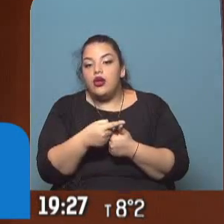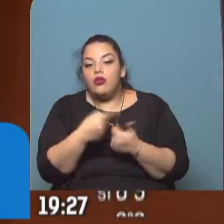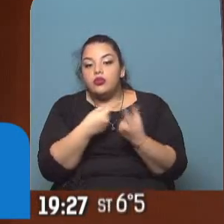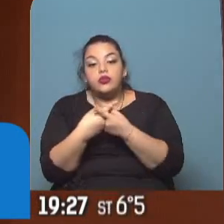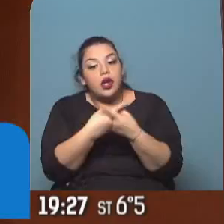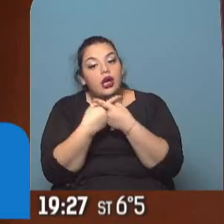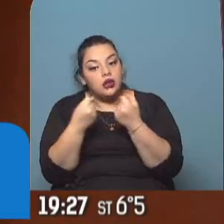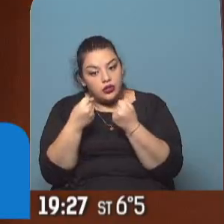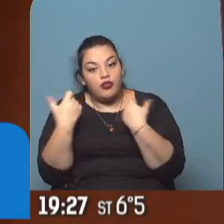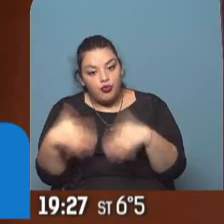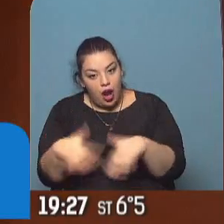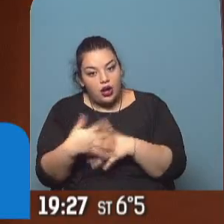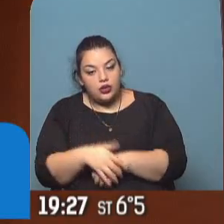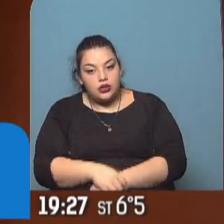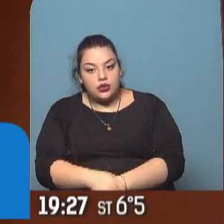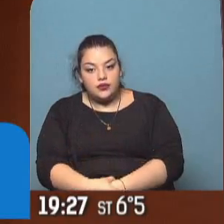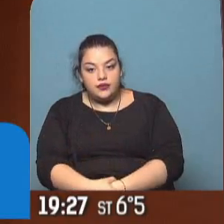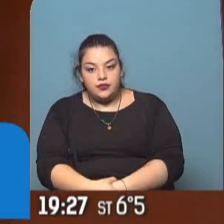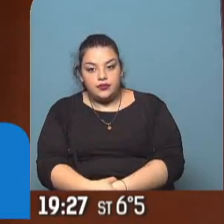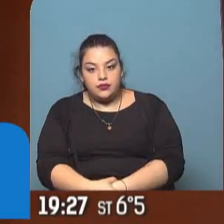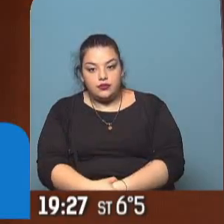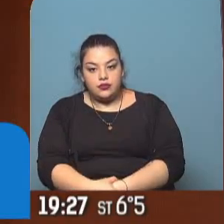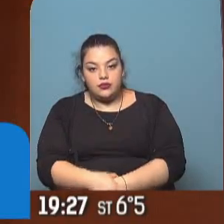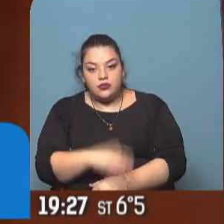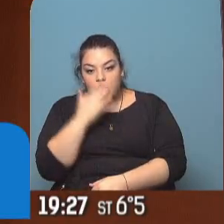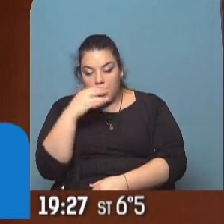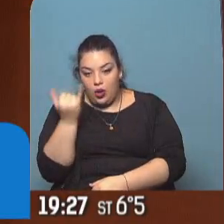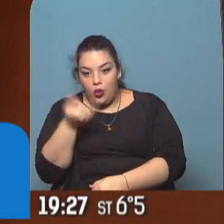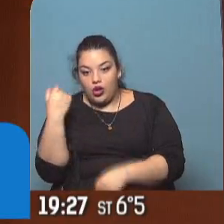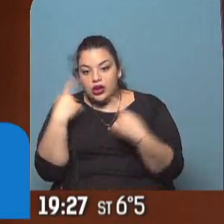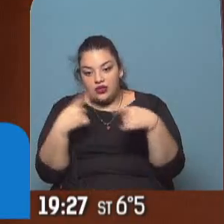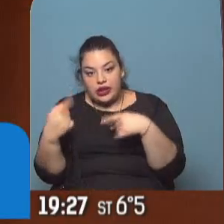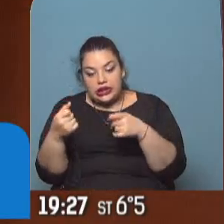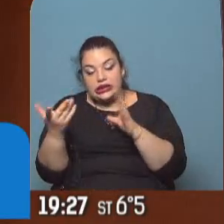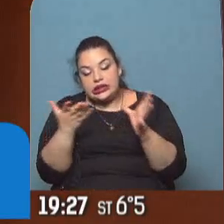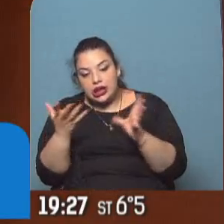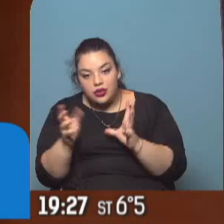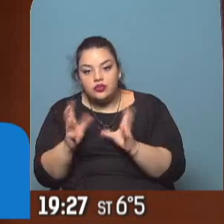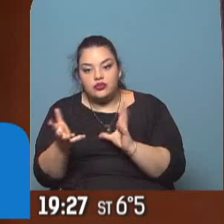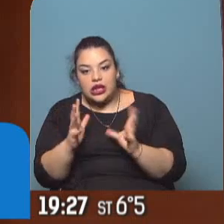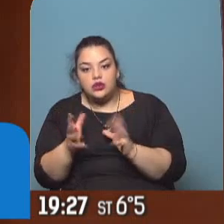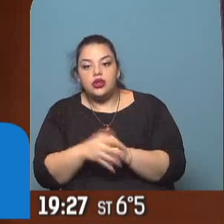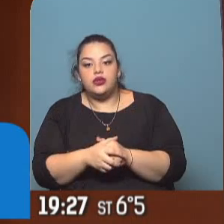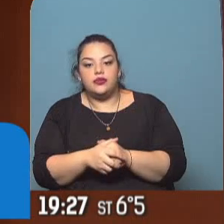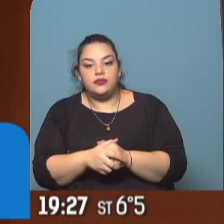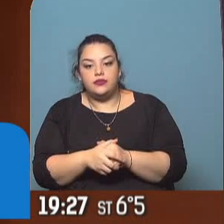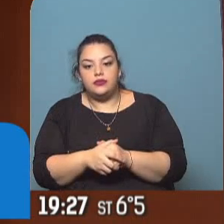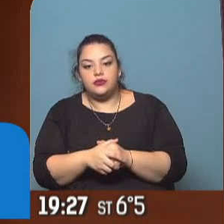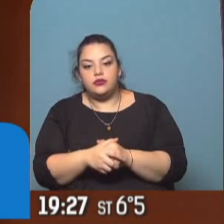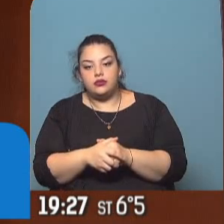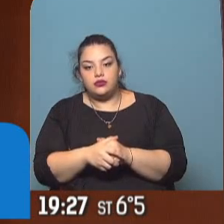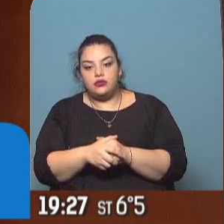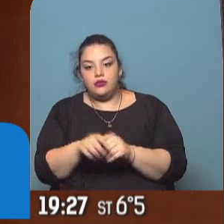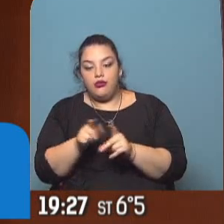muy peleado, ¿no? Y llegamos con una diferencia muy acotada, con lo cual esa diferencia acotada podía salir desde la perspectiva nuestra, que